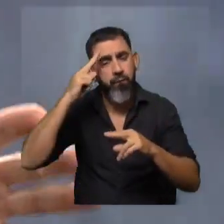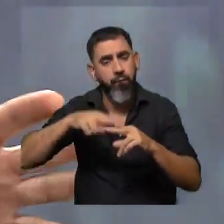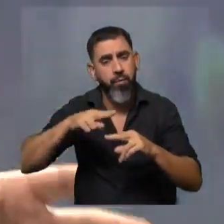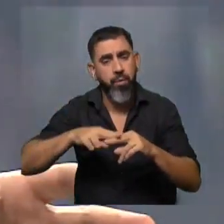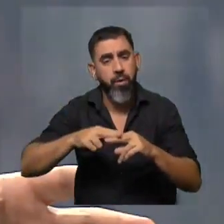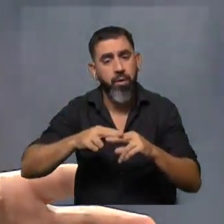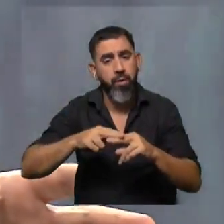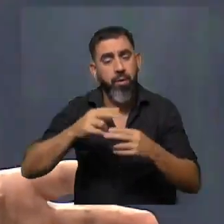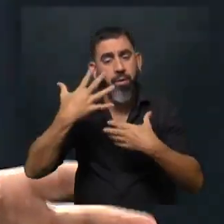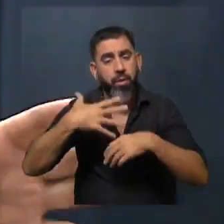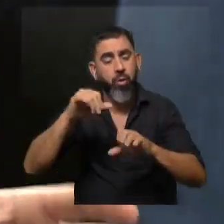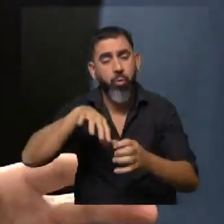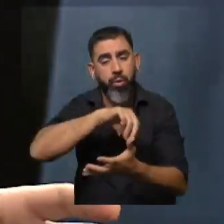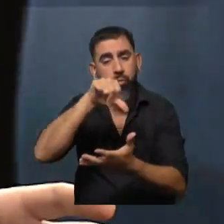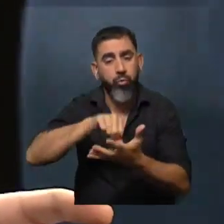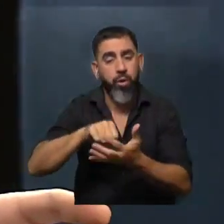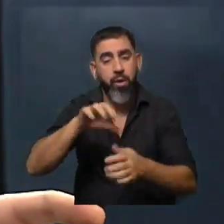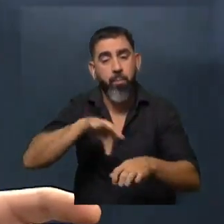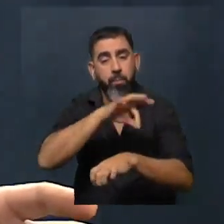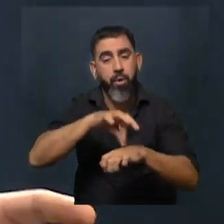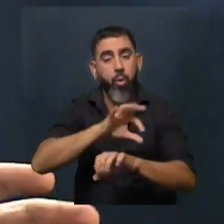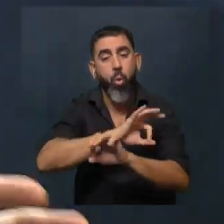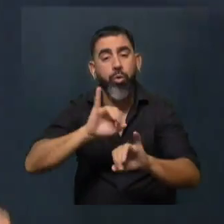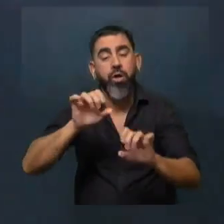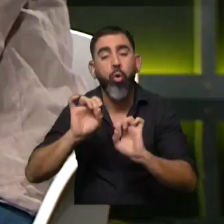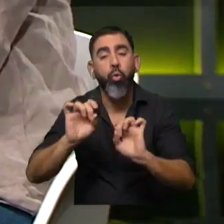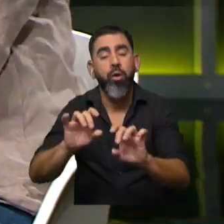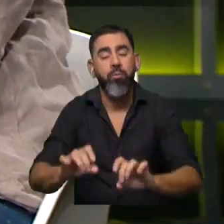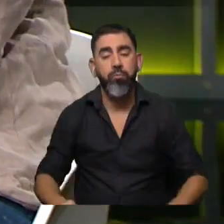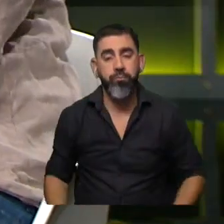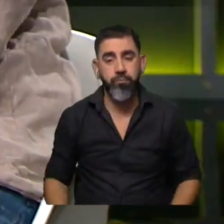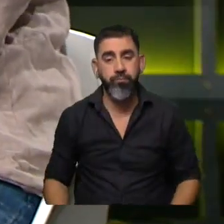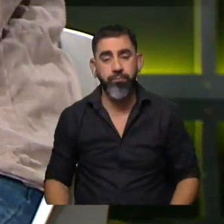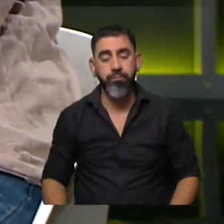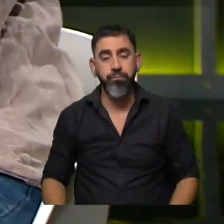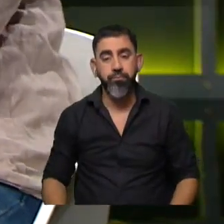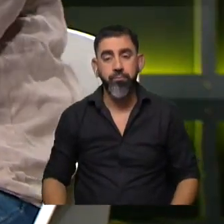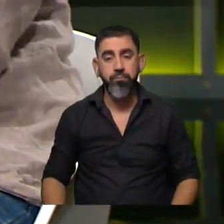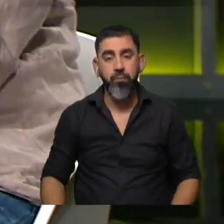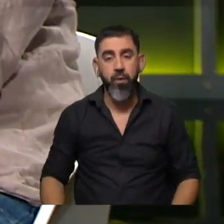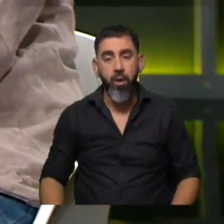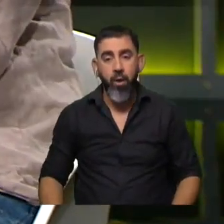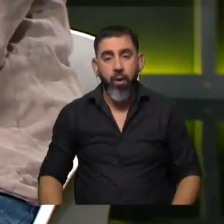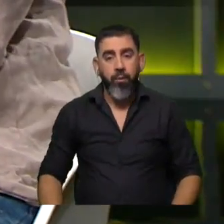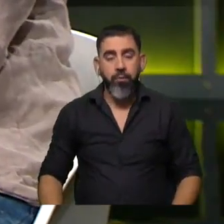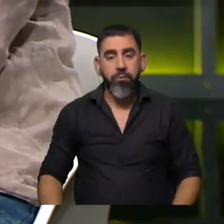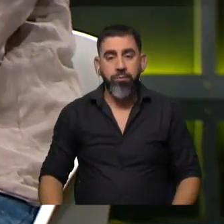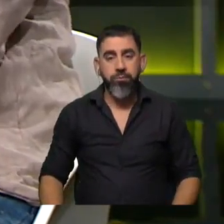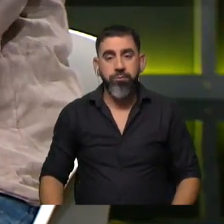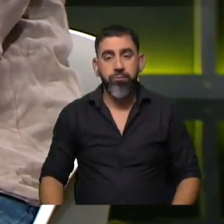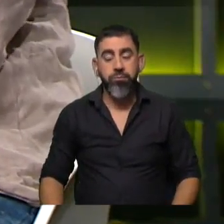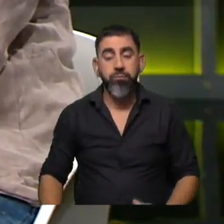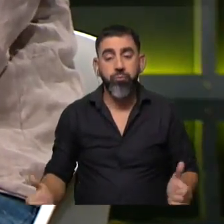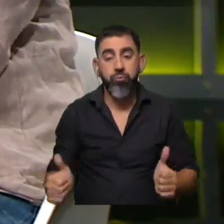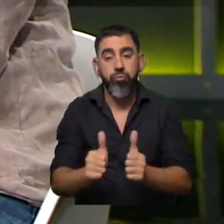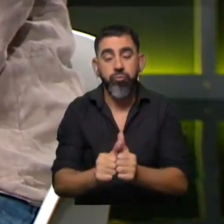flebótomo en estas ciudades que nombramos o directamente ya los casos? ¿Cómo fueron las detecciones? Normalmente nosotros estamos también trabajando en conjunto con el